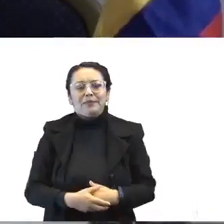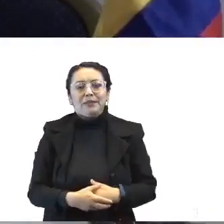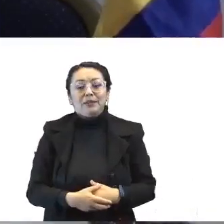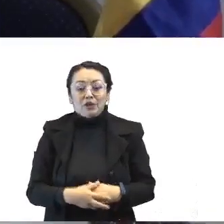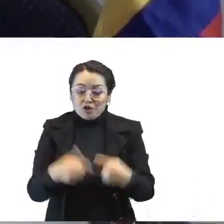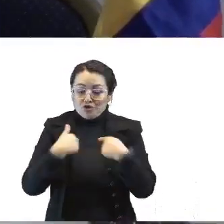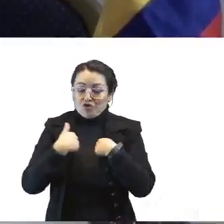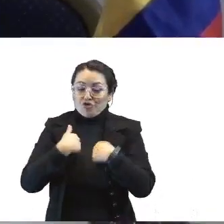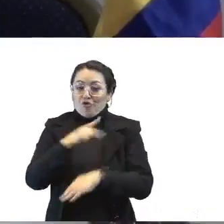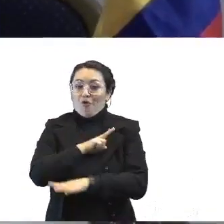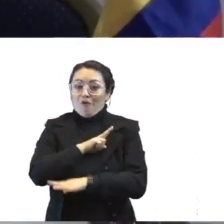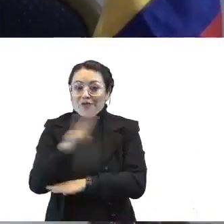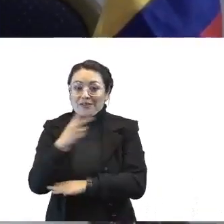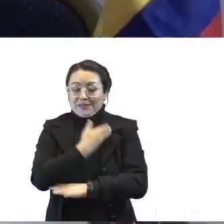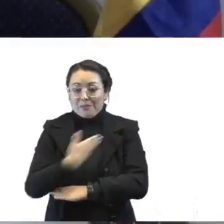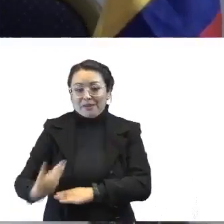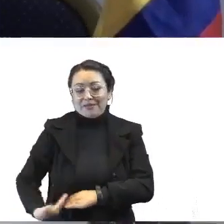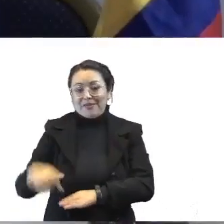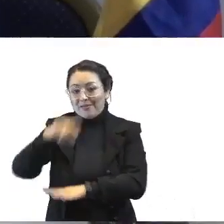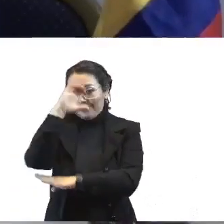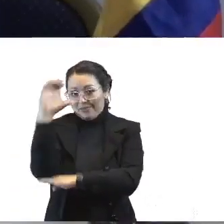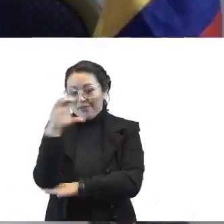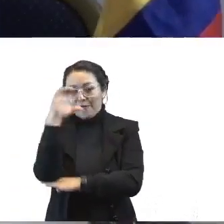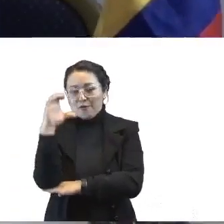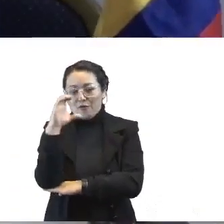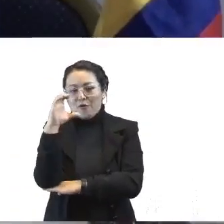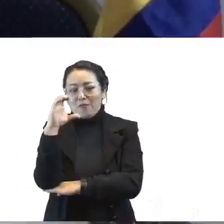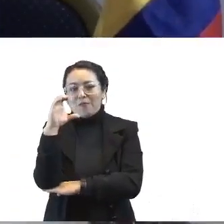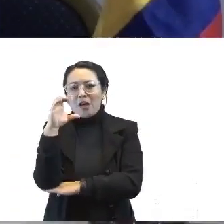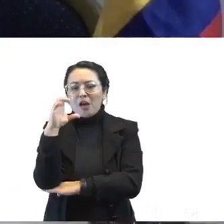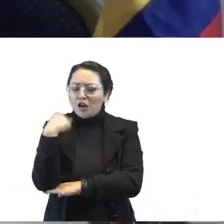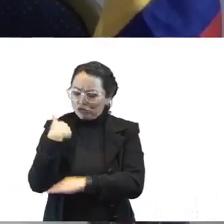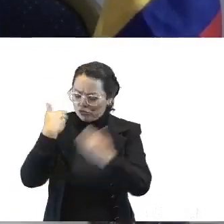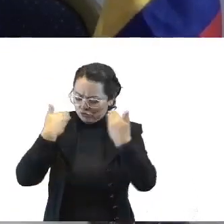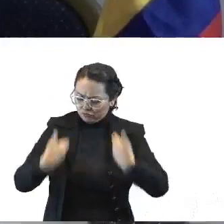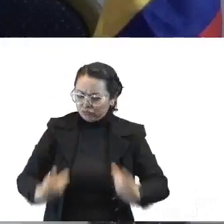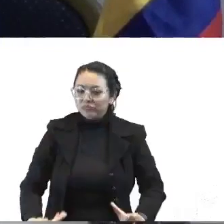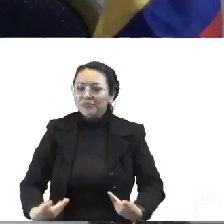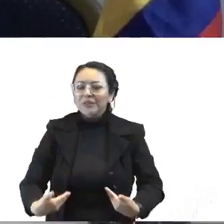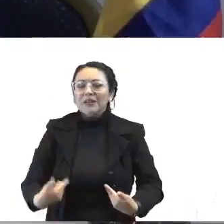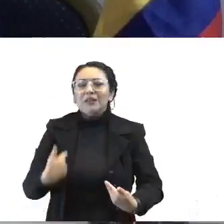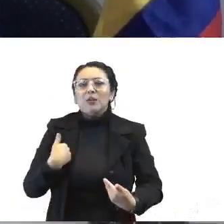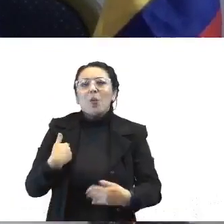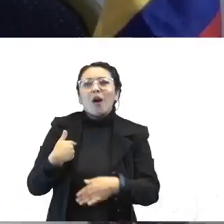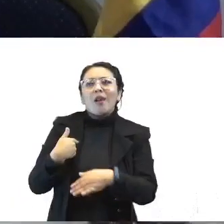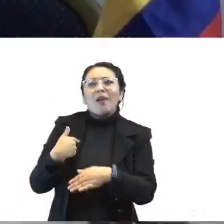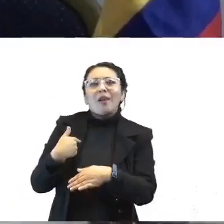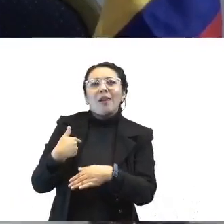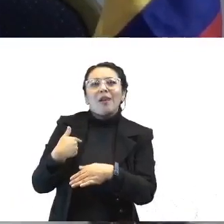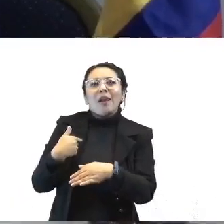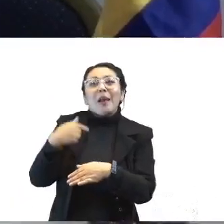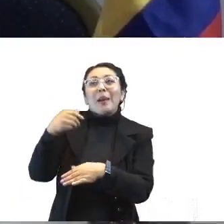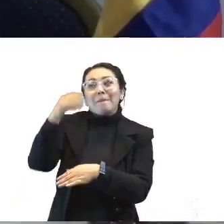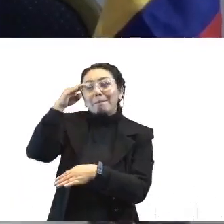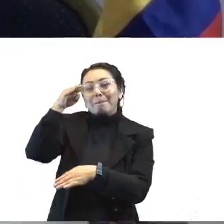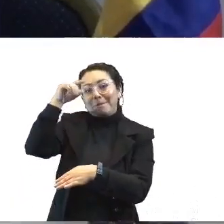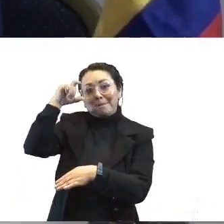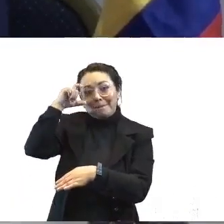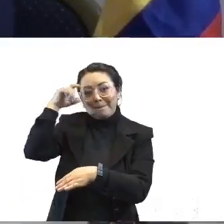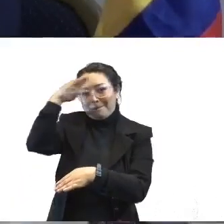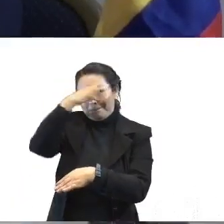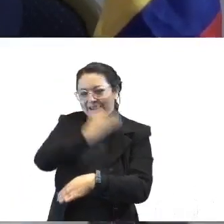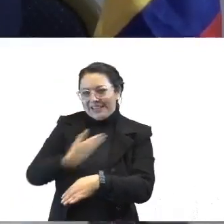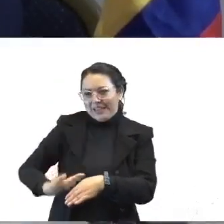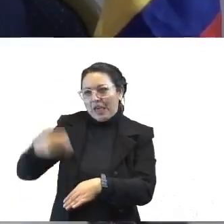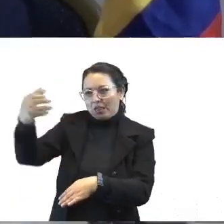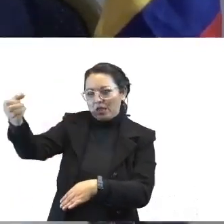como vicepresidenta de la República y como la persona que colocó el presidente para liderar la política de